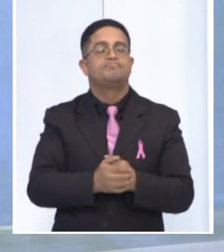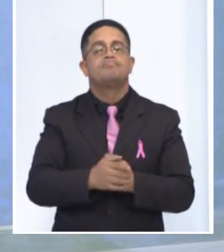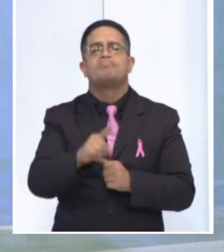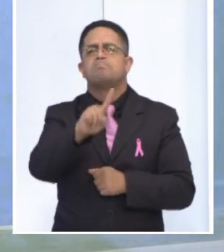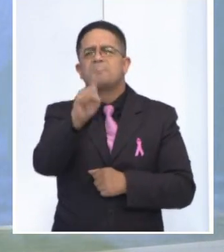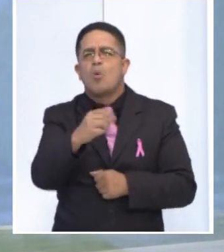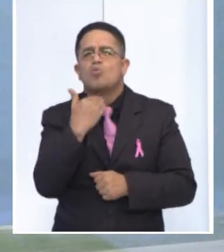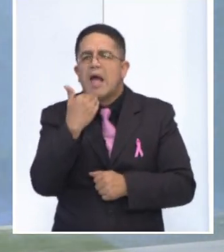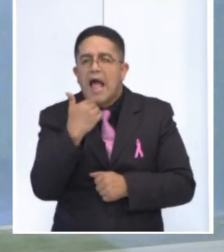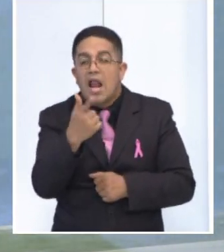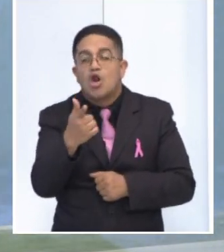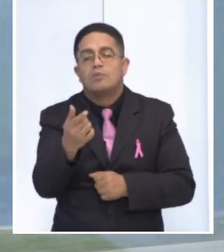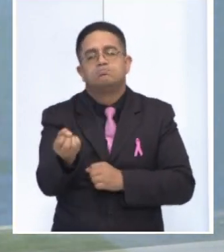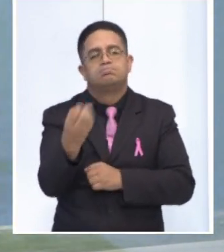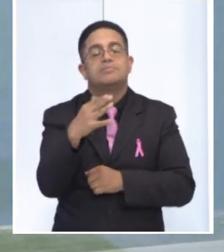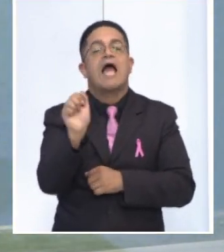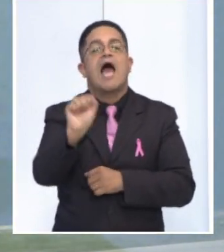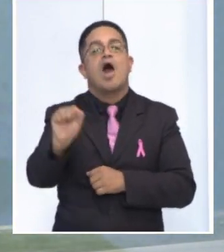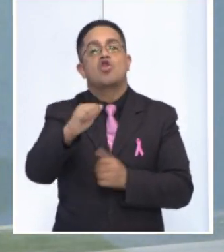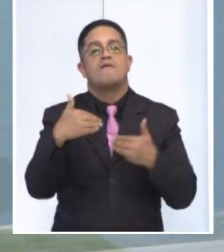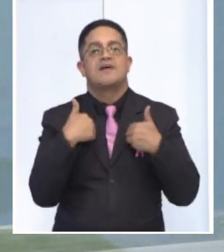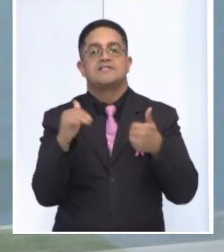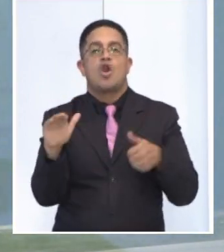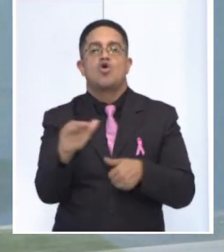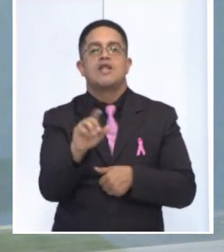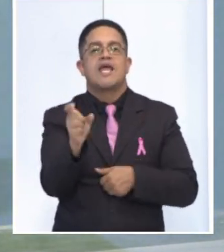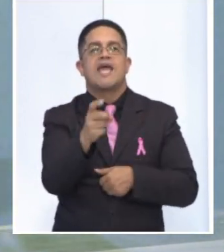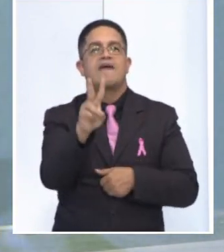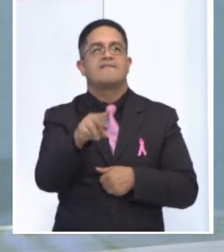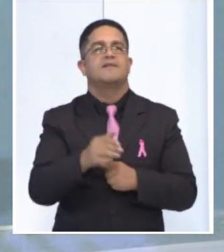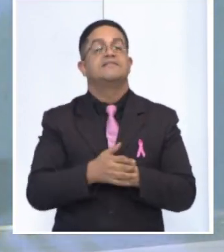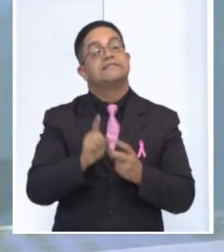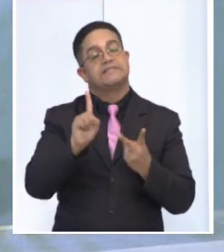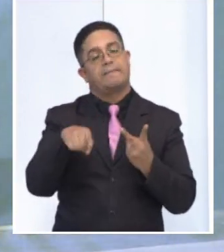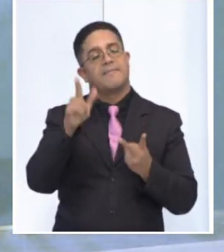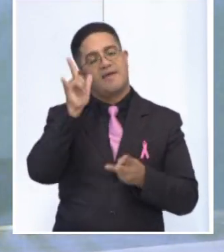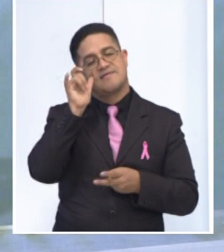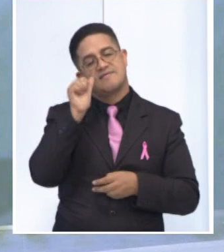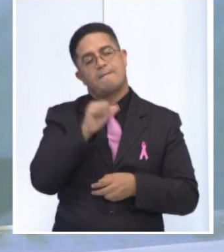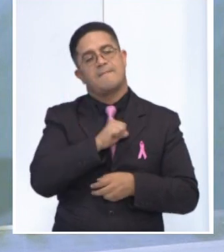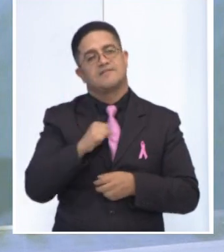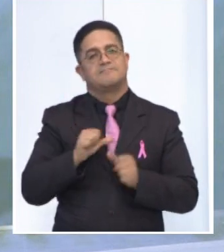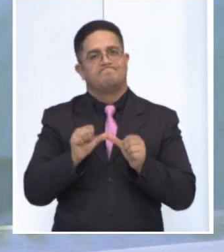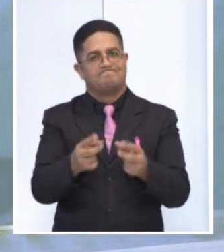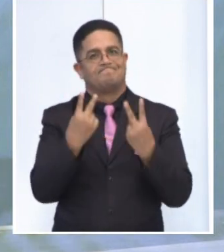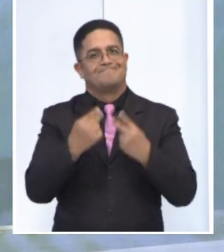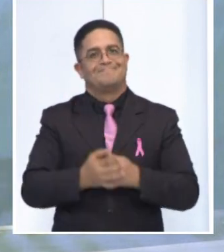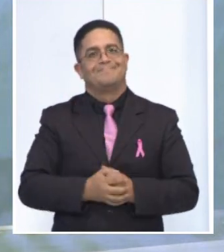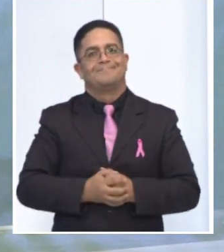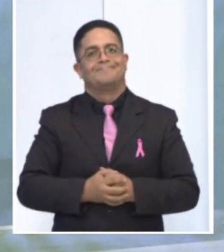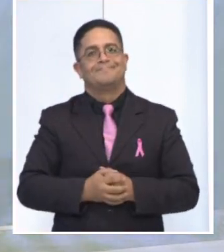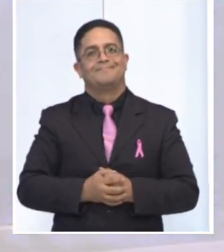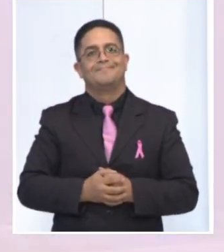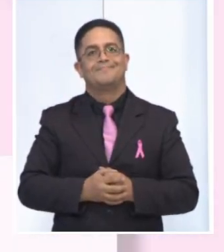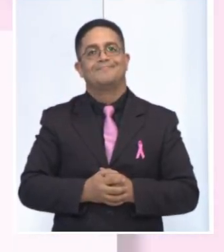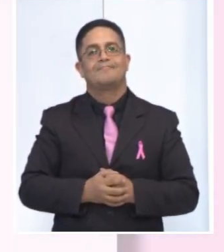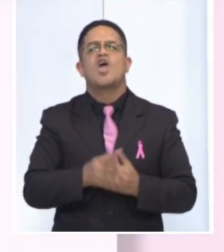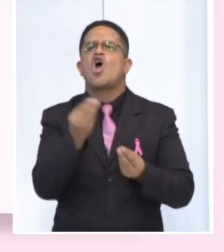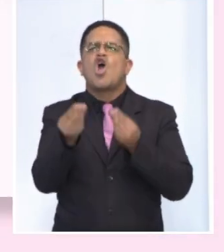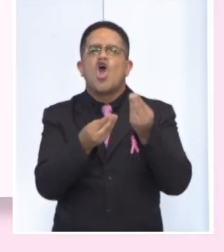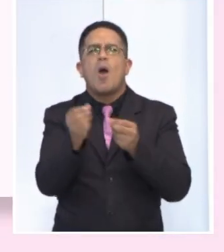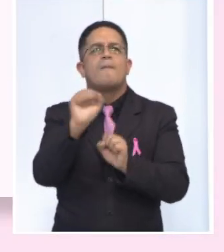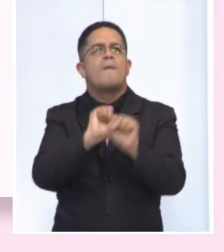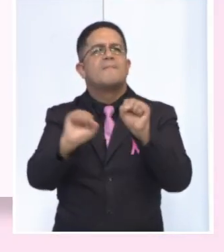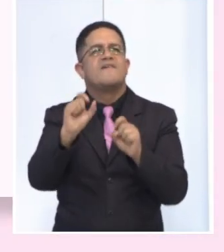Preguntas, comentarios, redes sociales, @salud_gb, @Daniela J. Salas. Regresamos. ¿Cómo